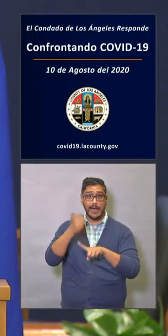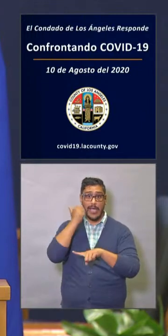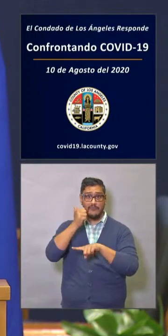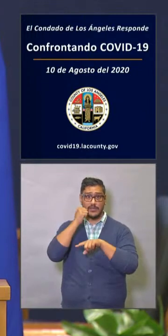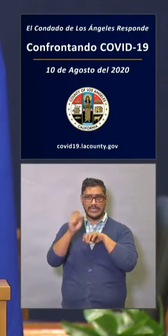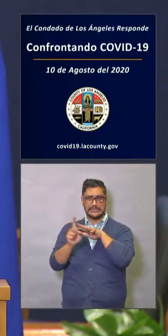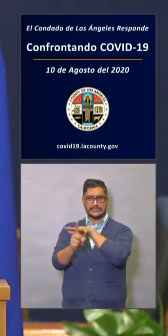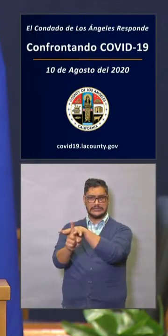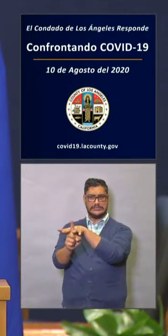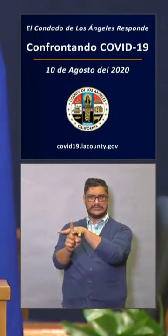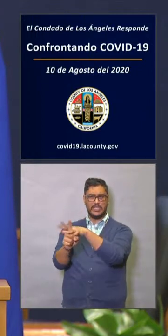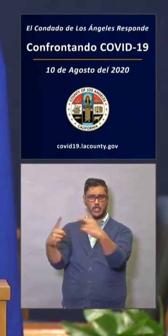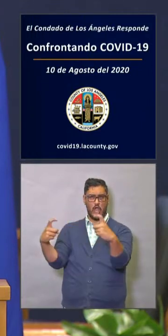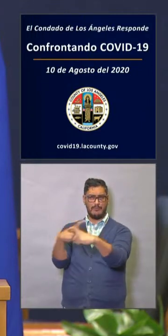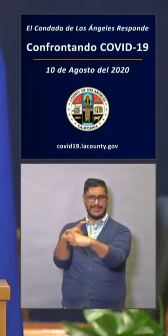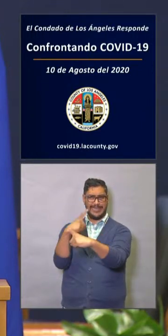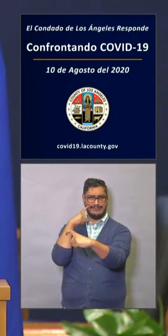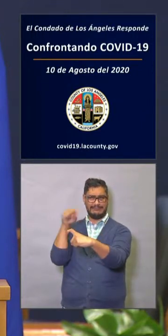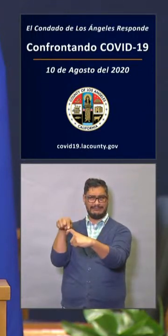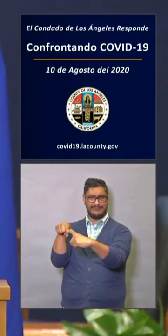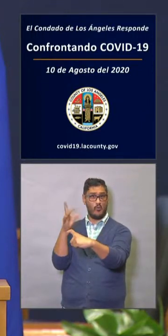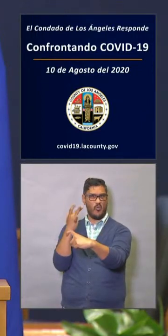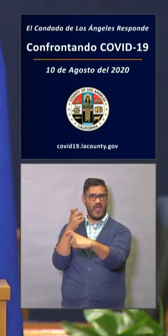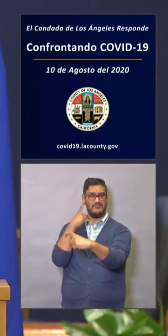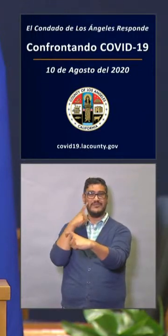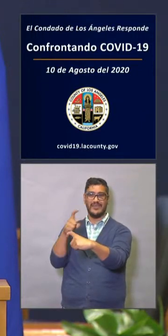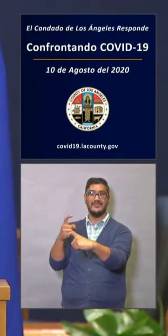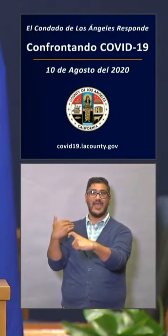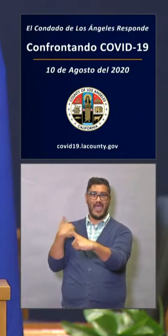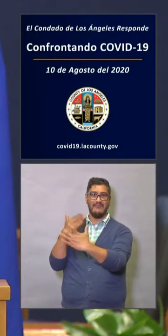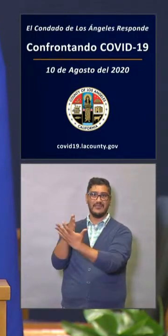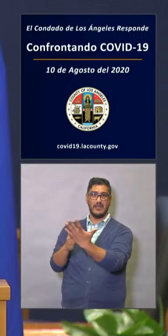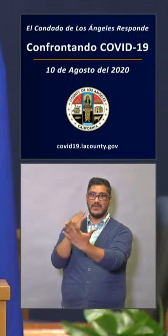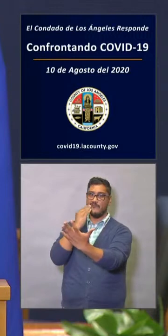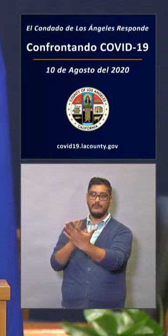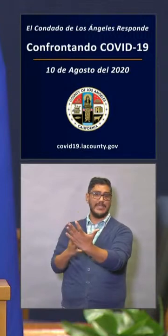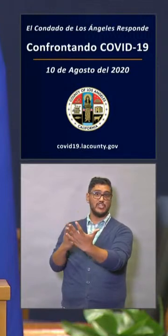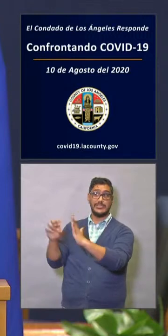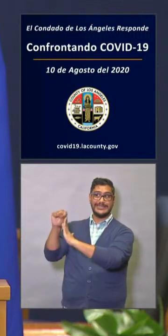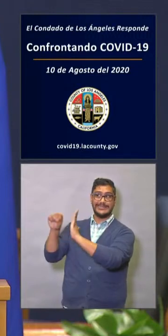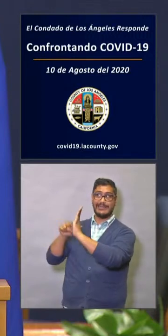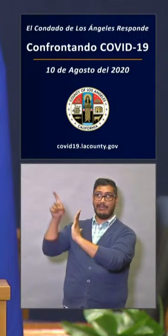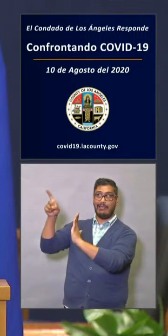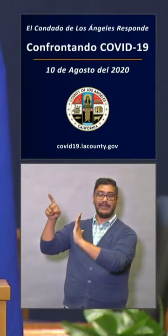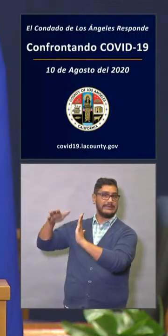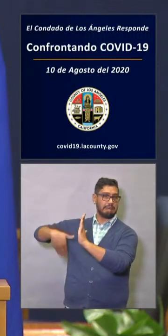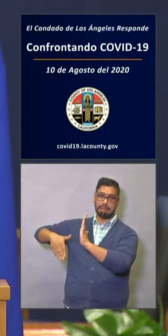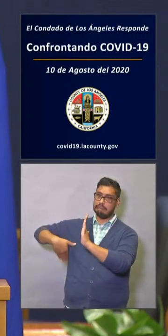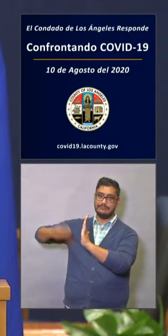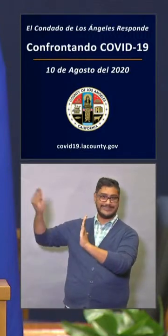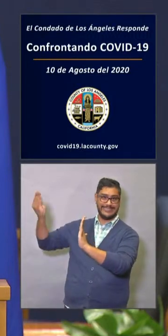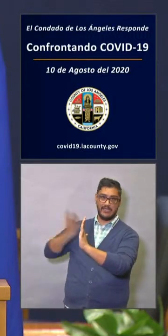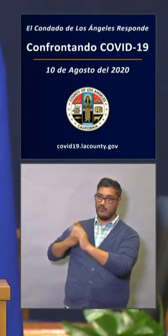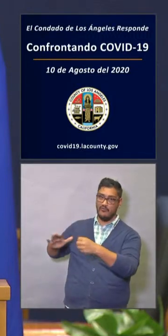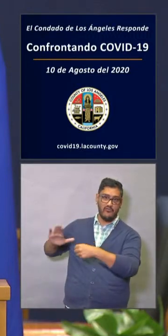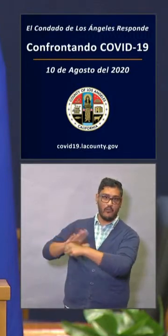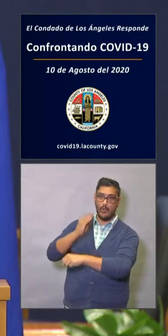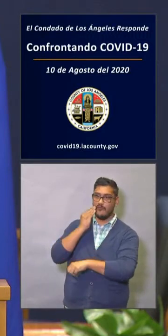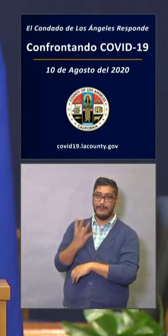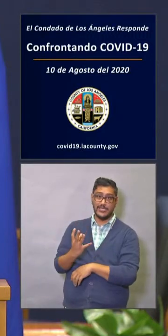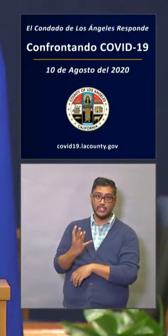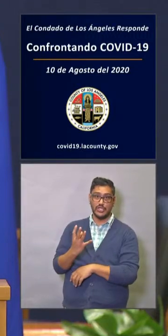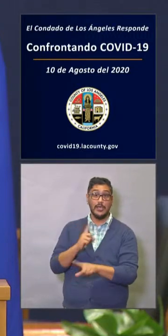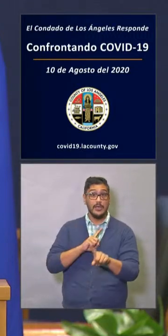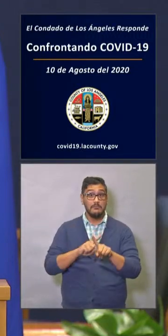complican por los datos atrasados debido al retraso de informes del Estado, estamos viendo que los casos nuevos diarios